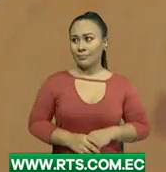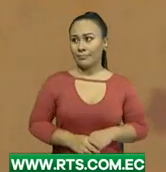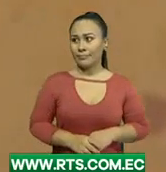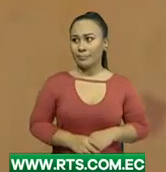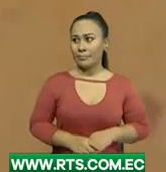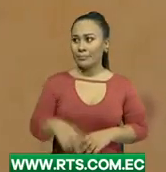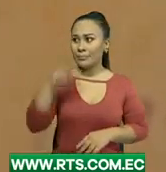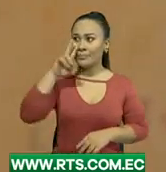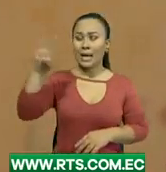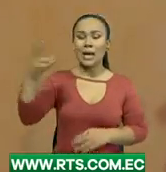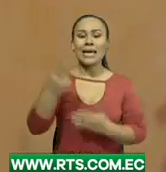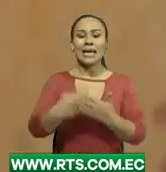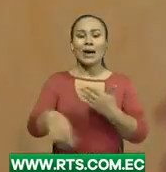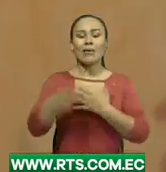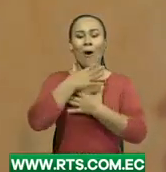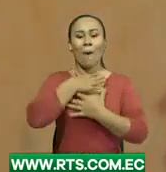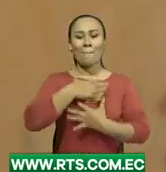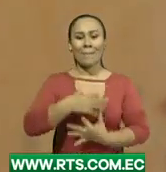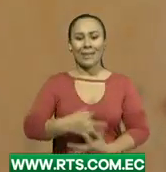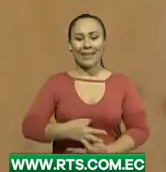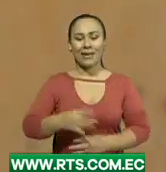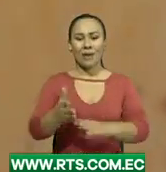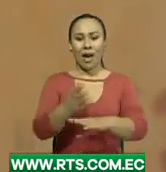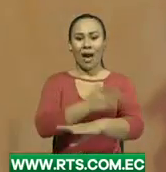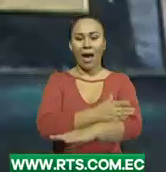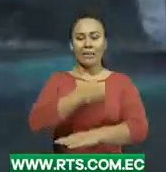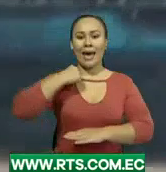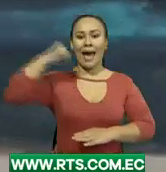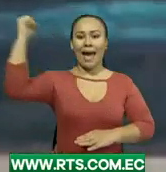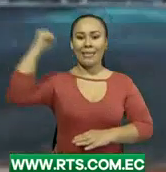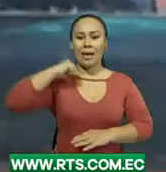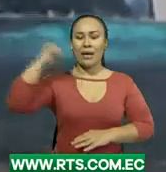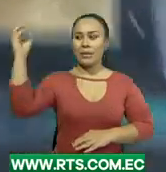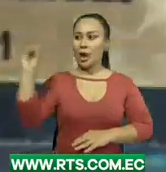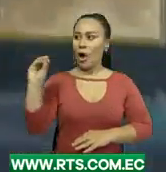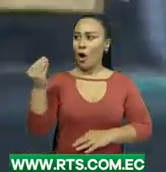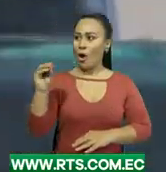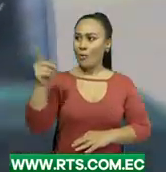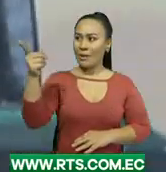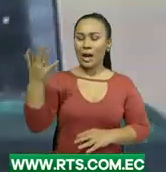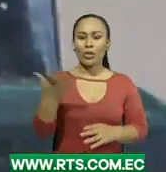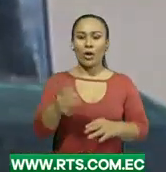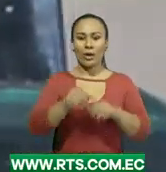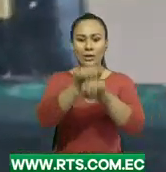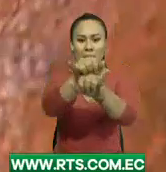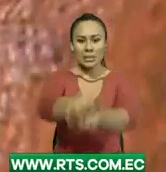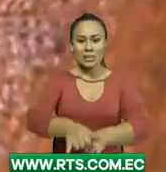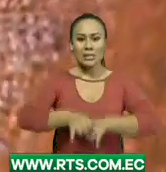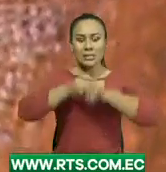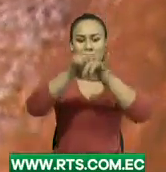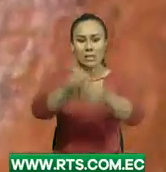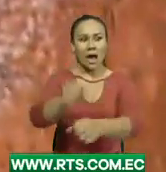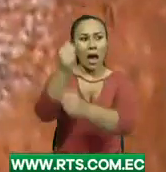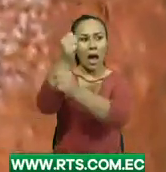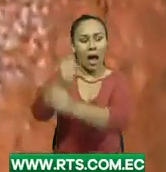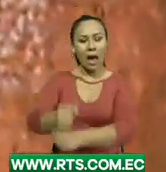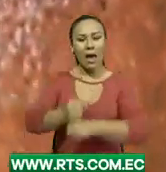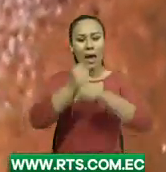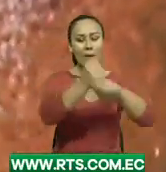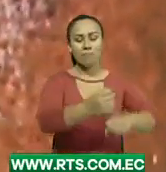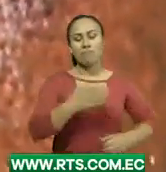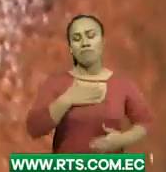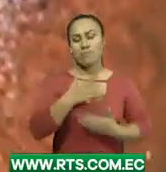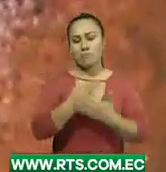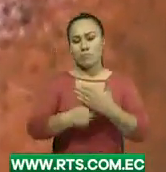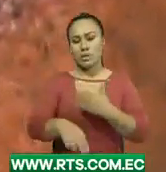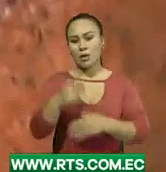De su hijo solo quedan las medallas ganadas durante su adolescencia en la disciplina de canotaje. Me hace falta mi hijo. Claro